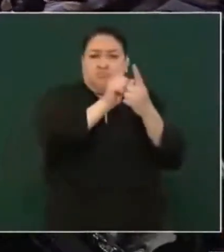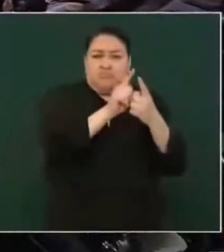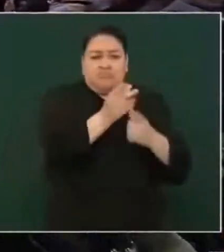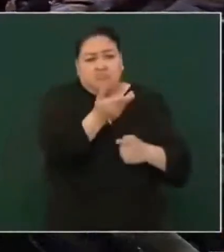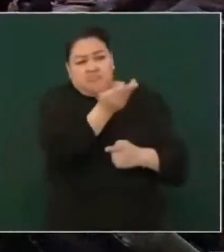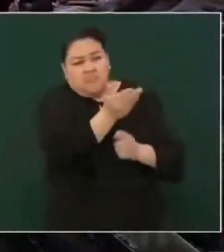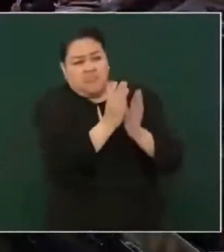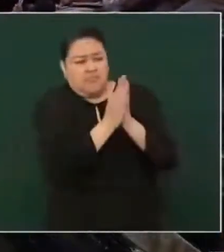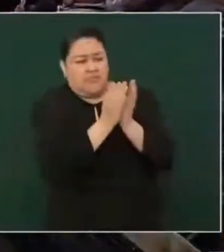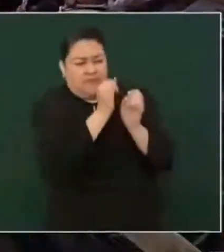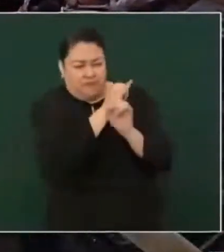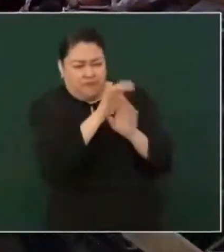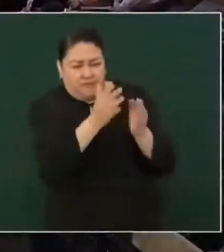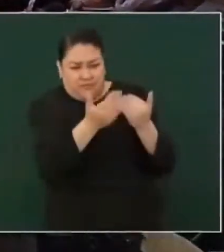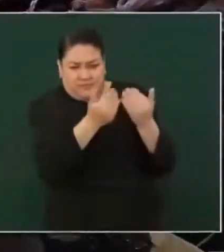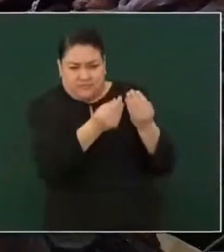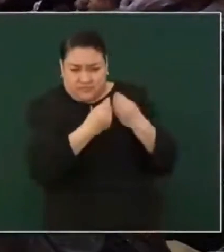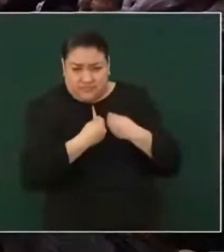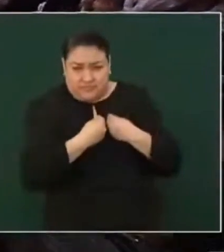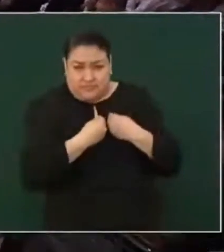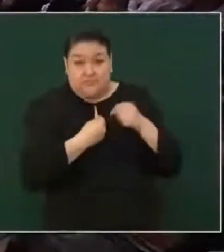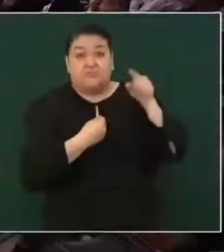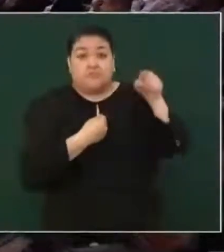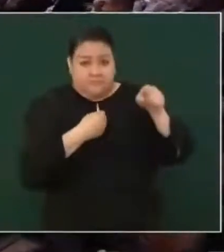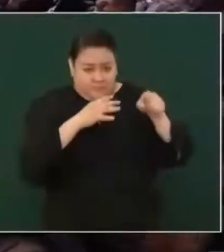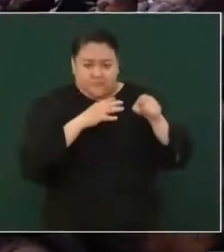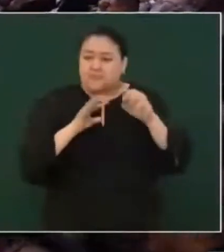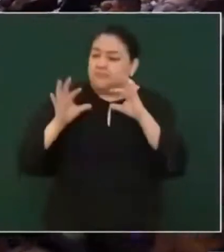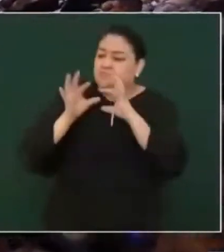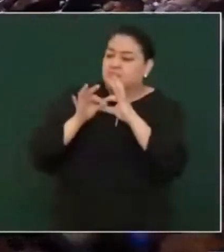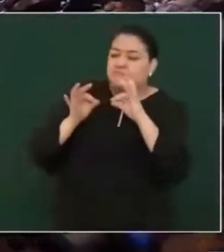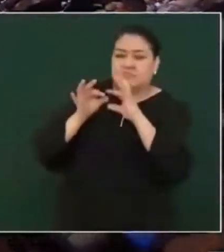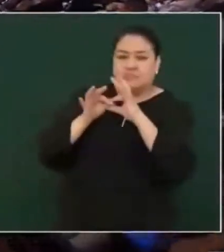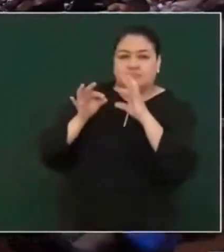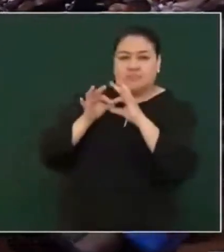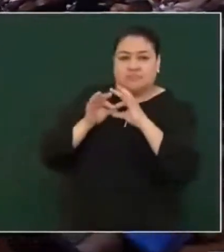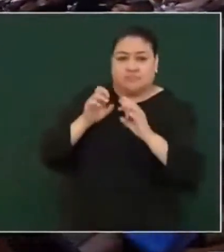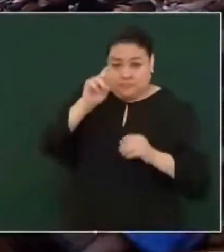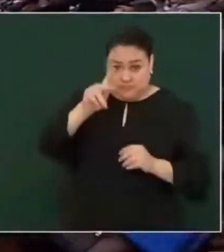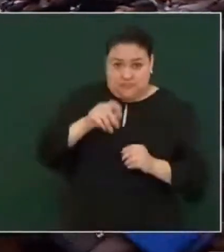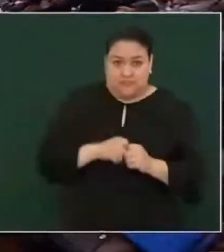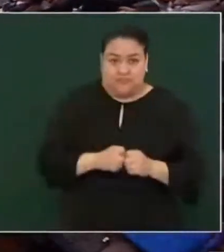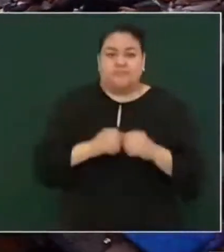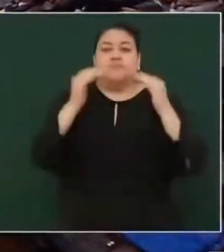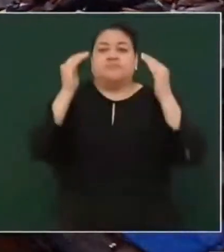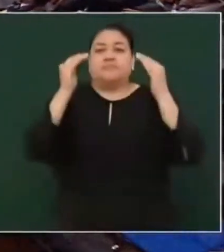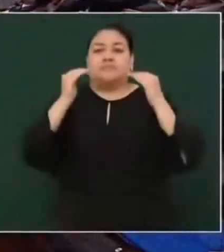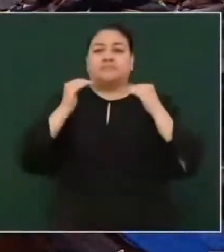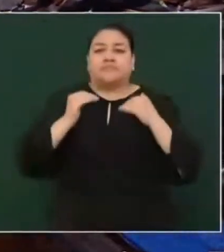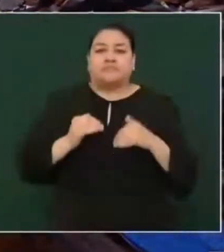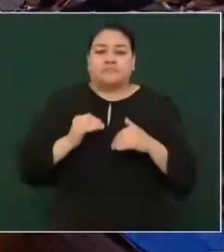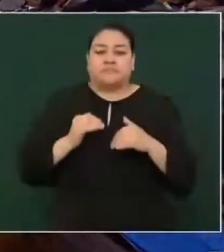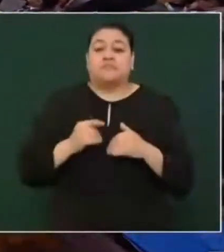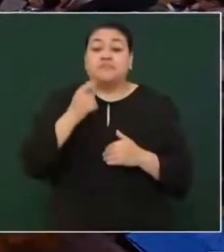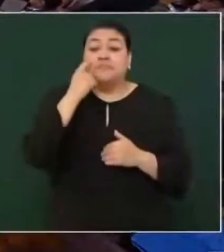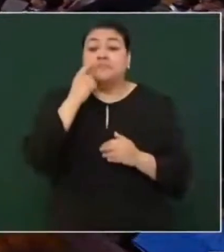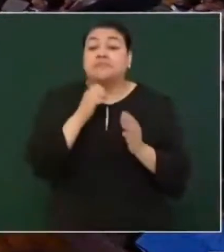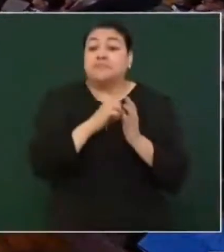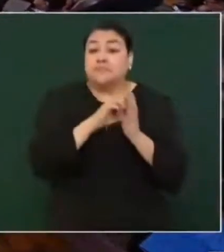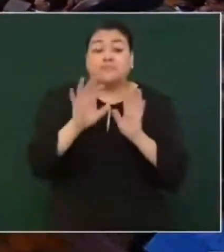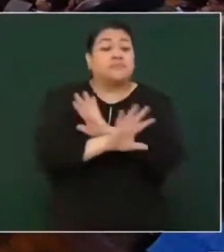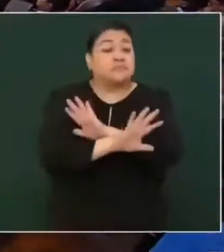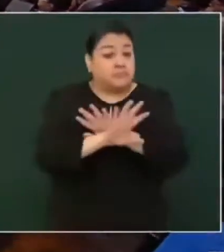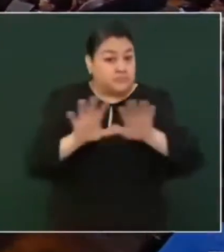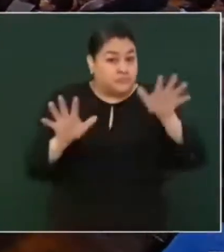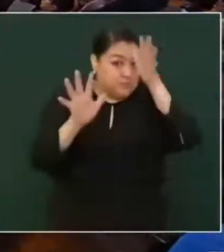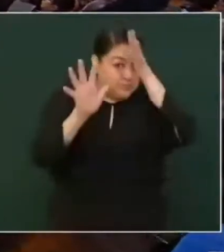estas embajadas, y ahí van a tener información. Además, ya se